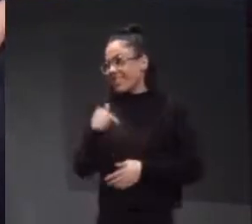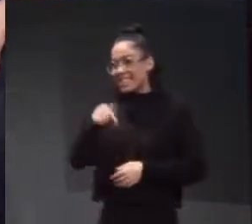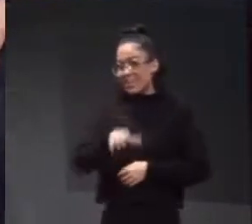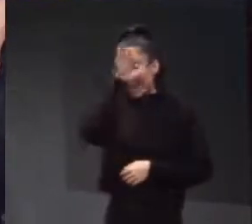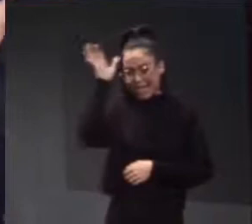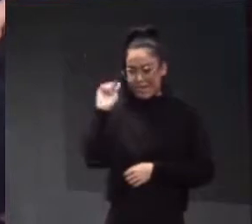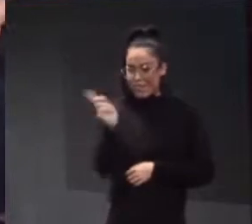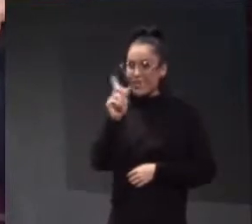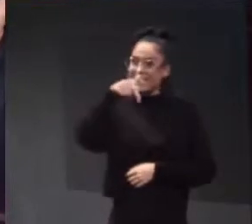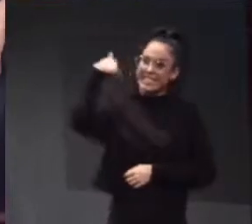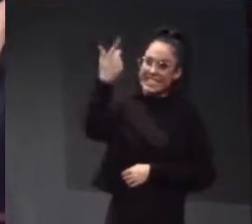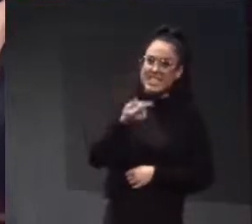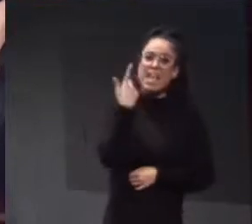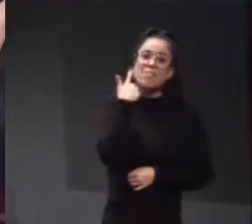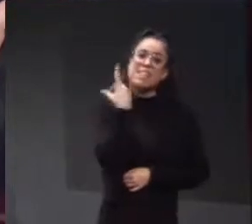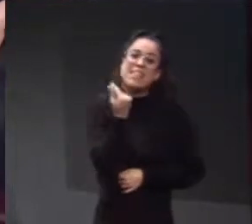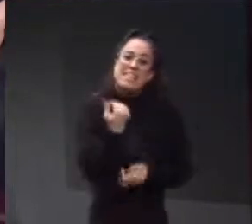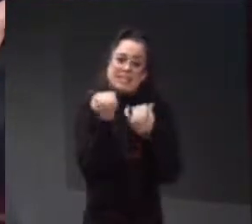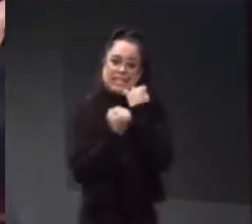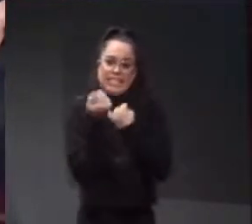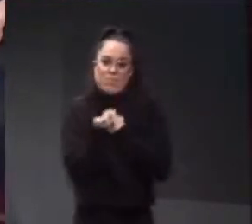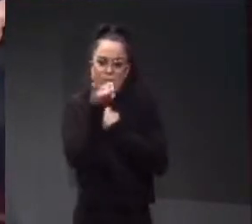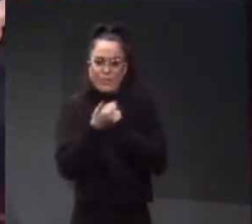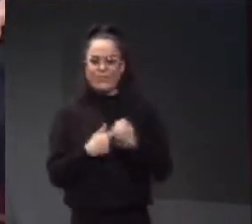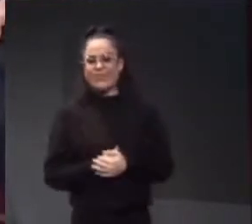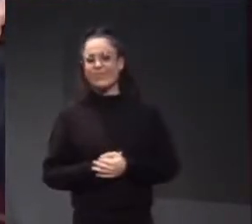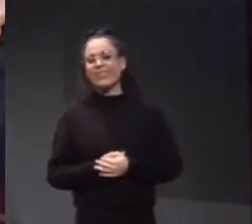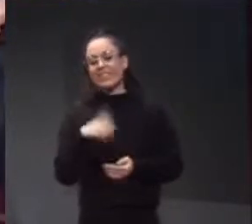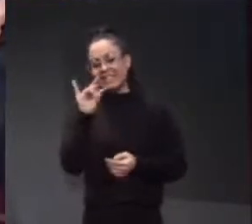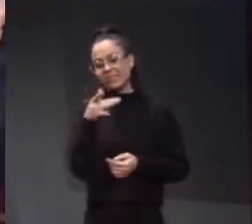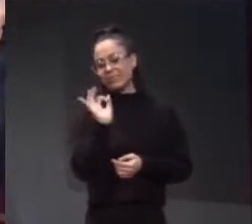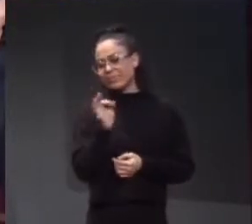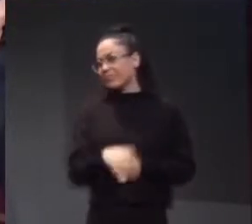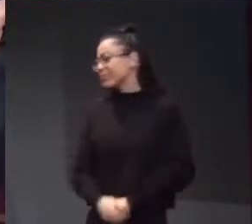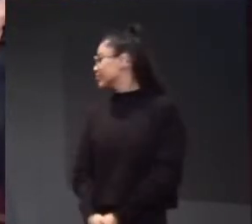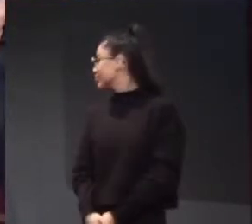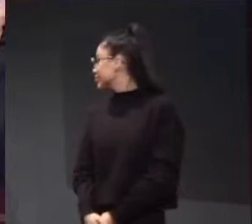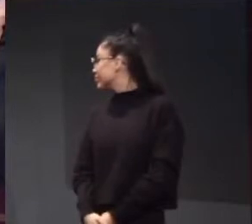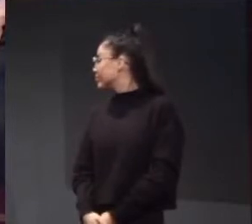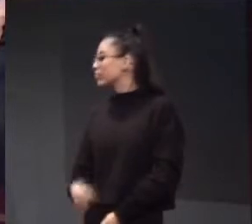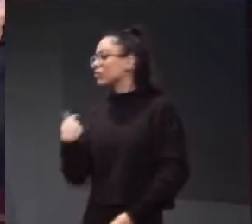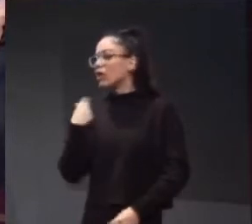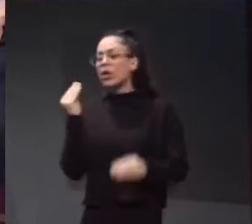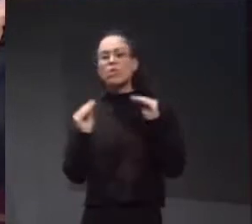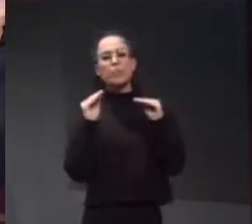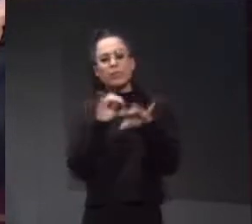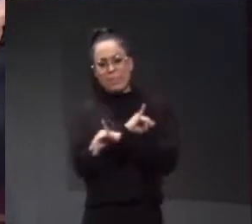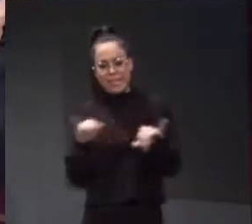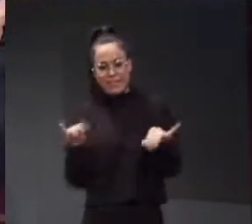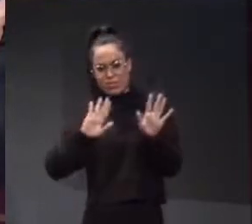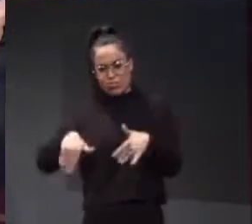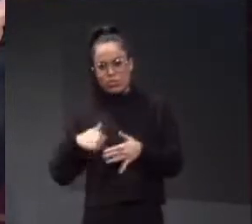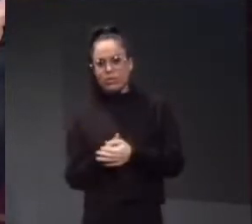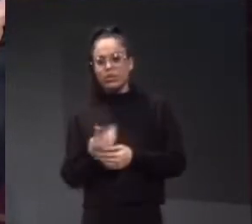y si hace falta yo quiero preguntaros para terminar sé que sois